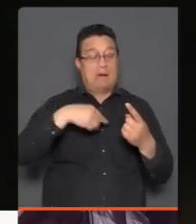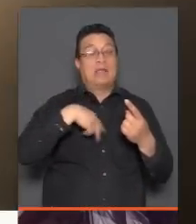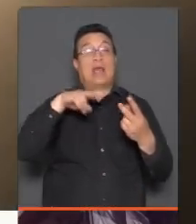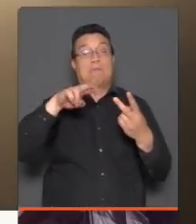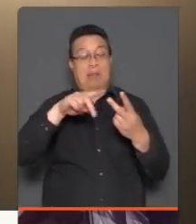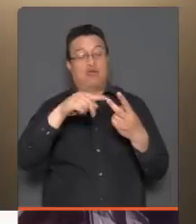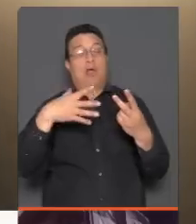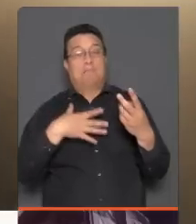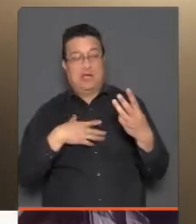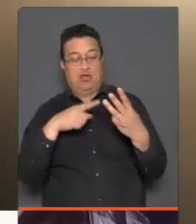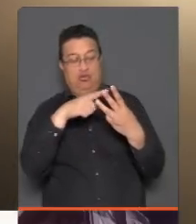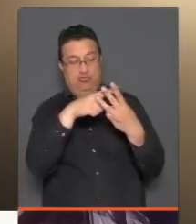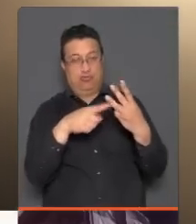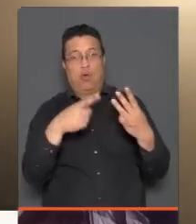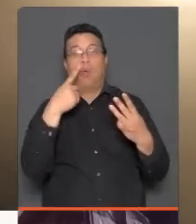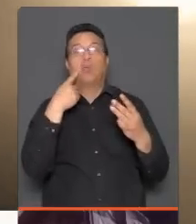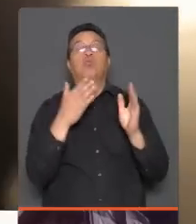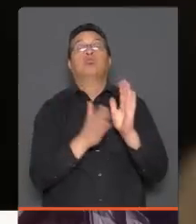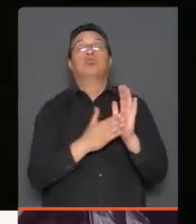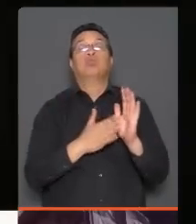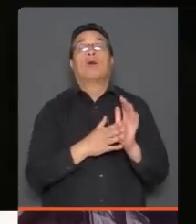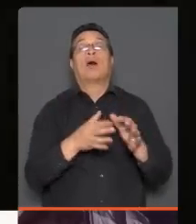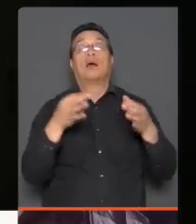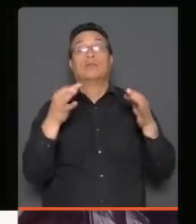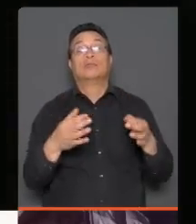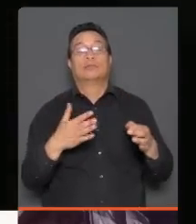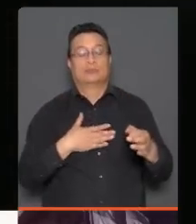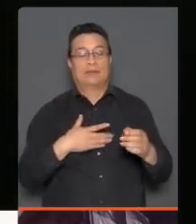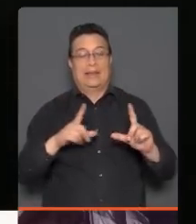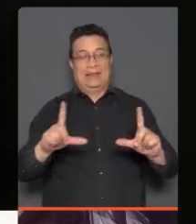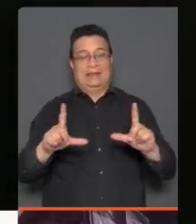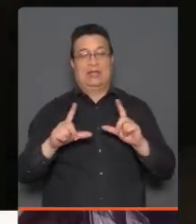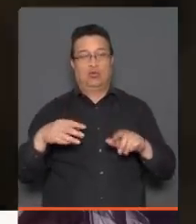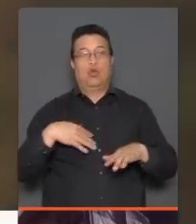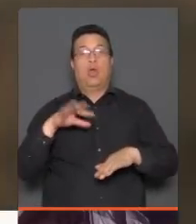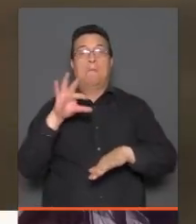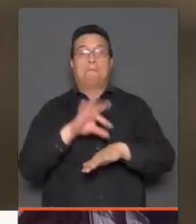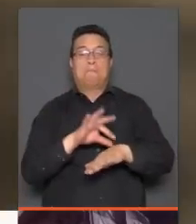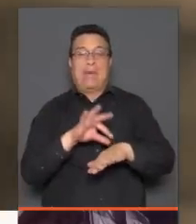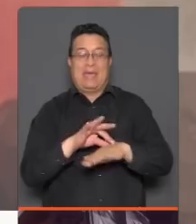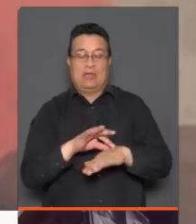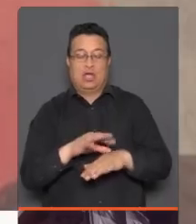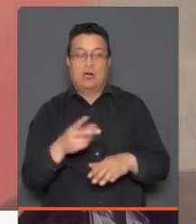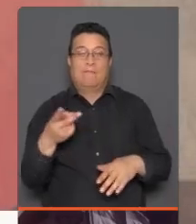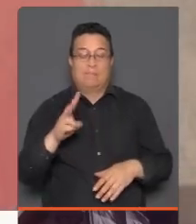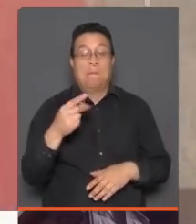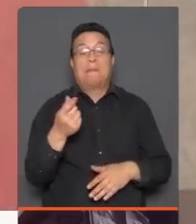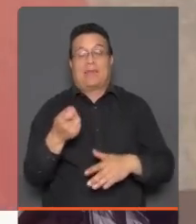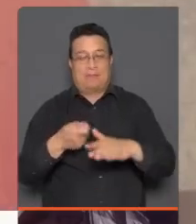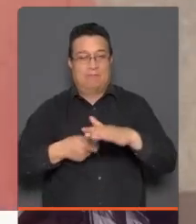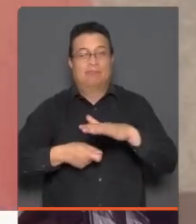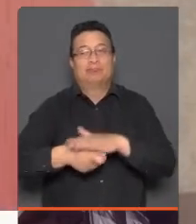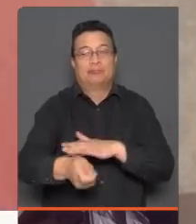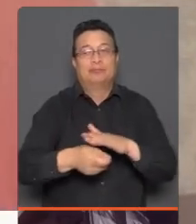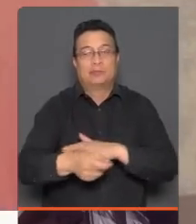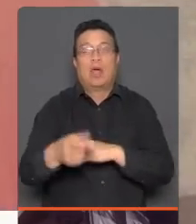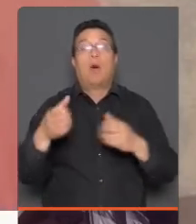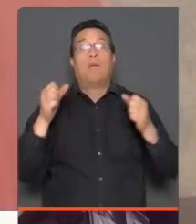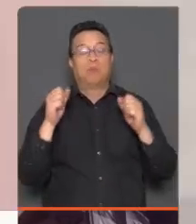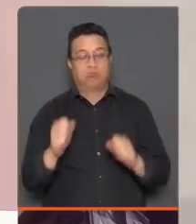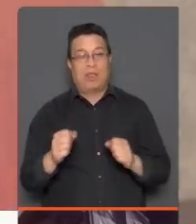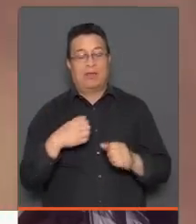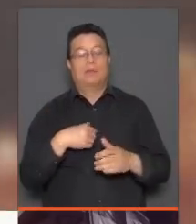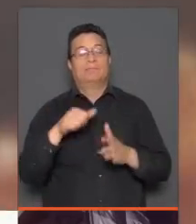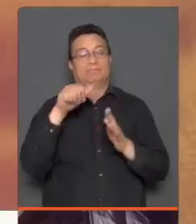mío, los que acreditan supuestamente nuestro título de médicos, por los que pagamos en su momento con la finalidad de poder